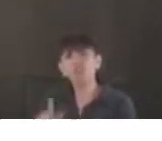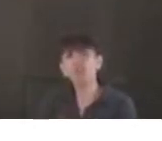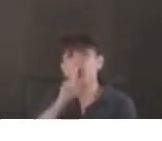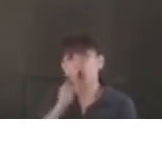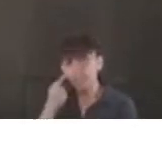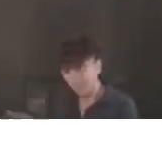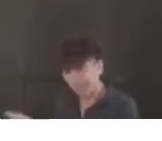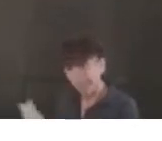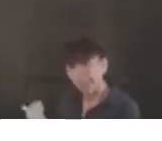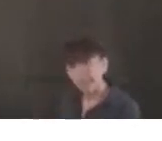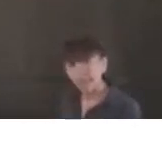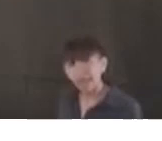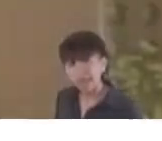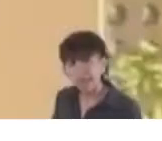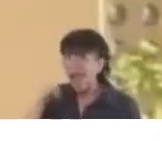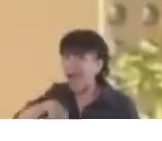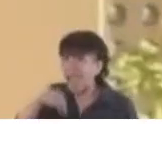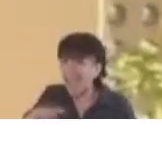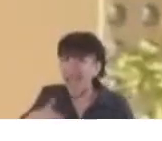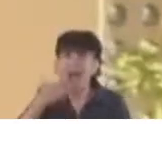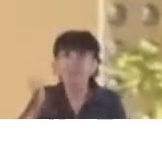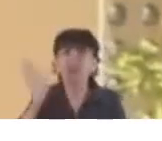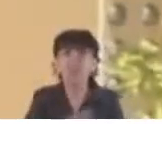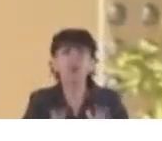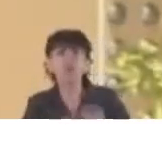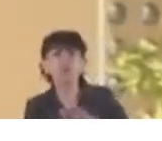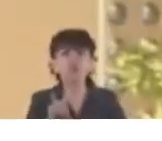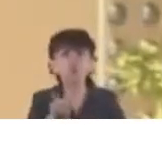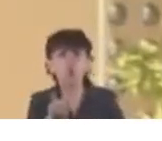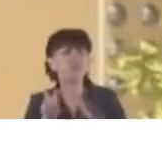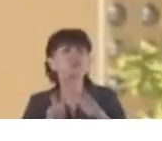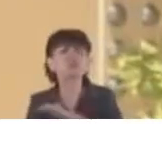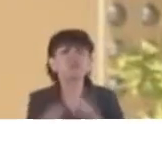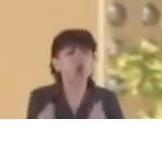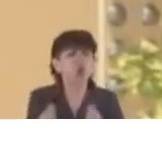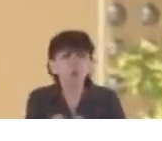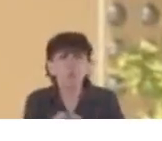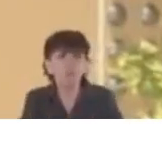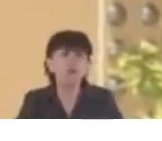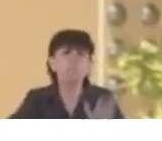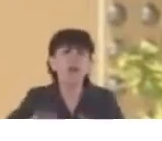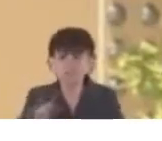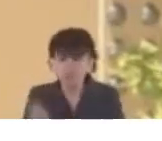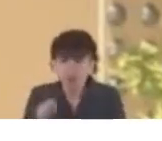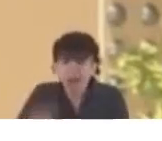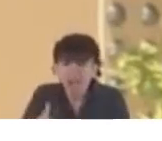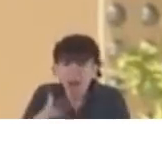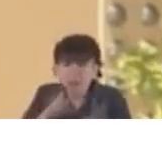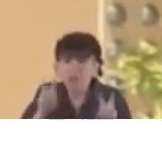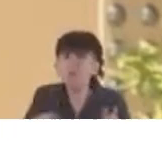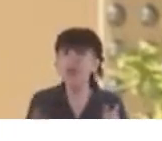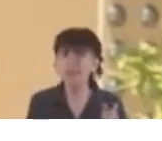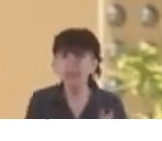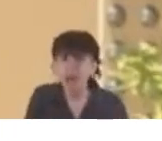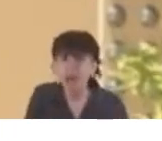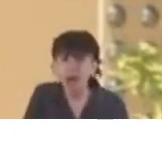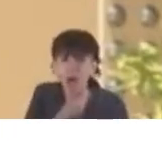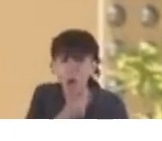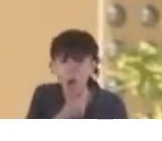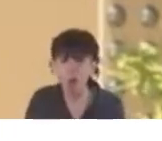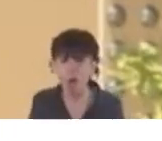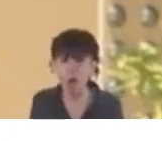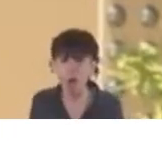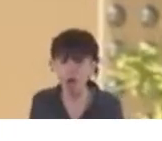y cuando fue al Congreso, en realidad el Congreso de la Ciudad, el jefe de gobierno con un proyecto para eliminar ese